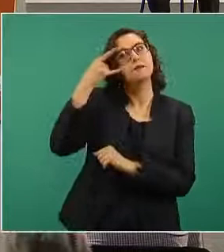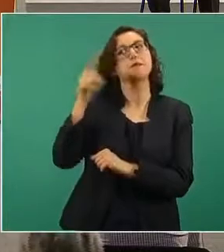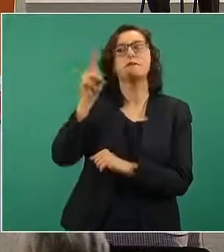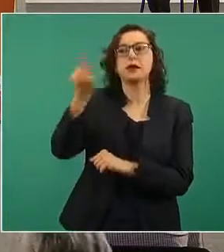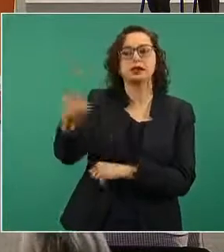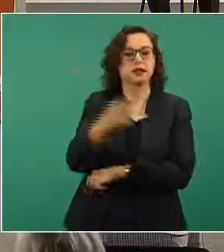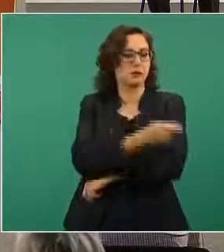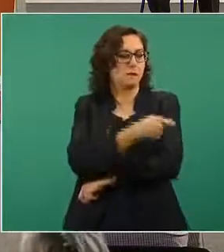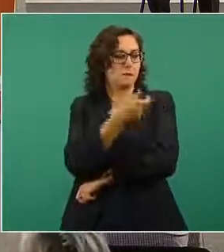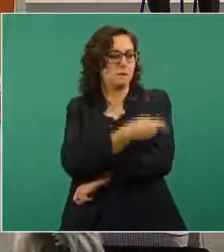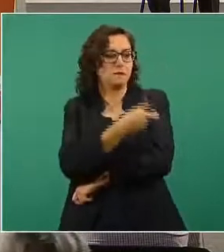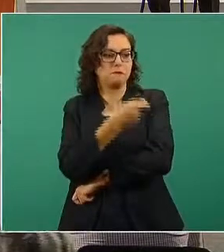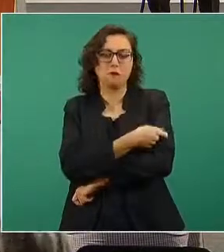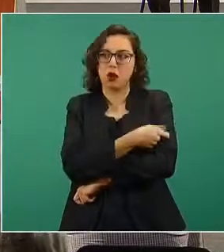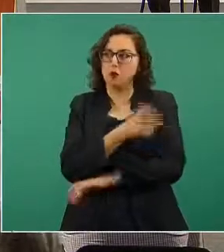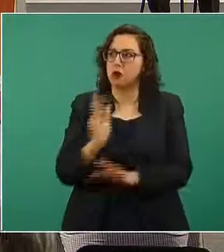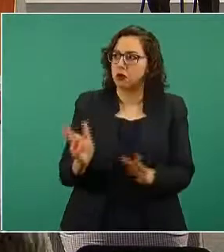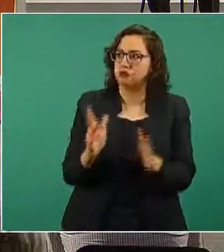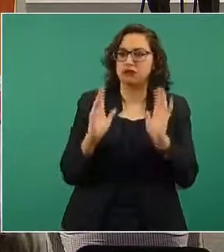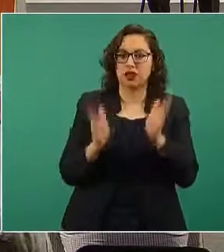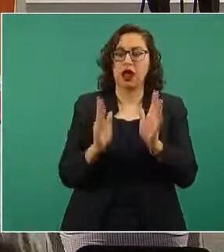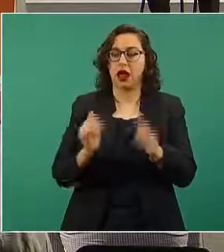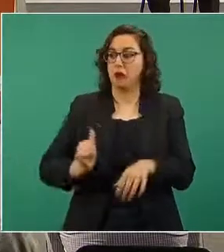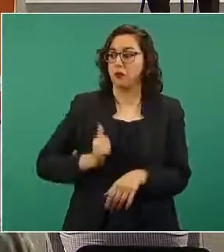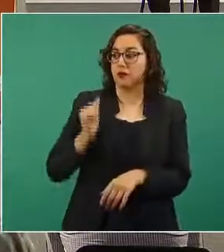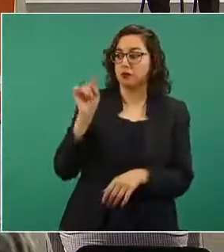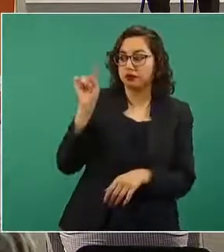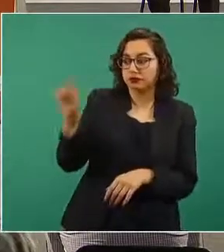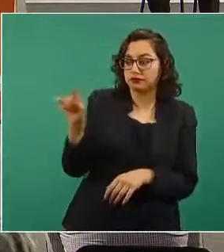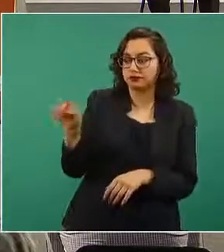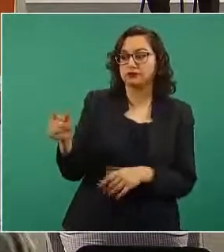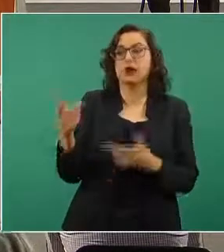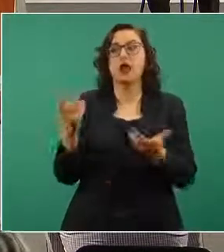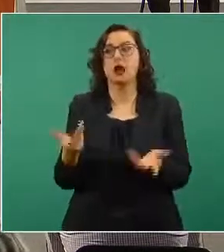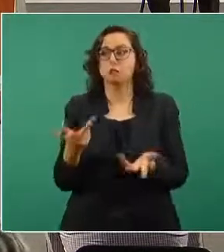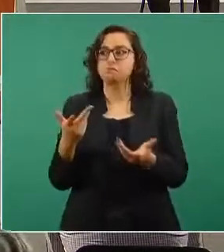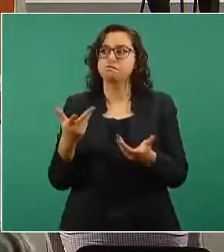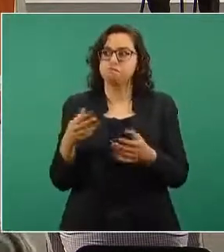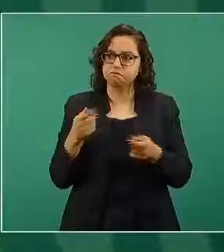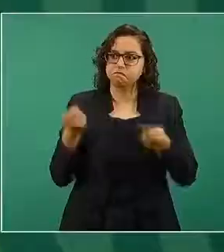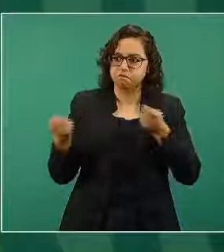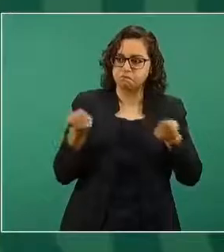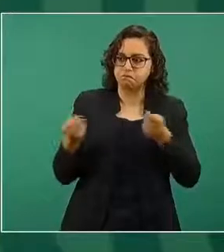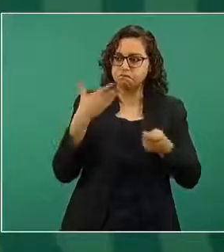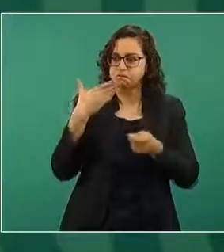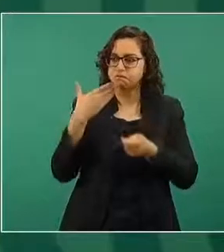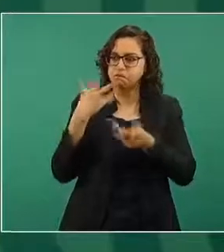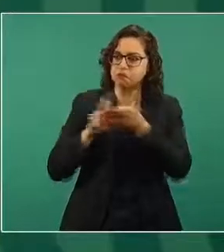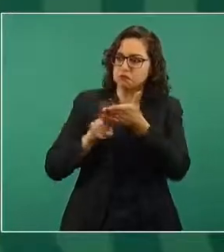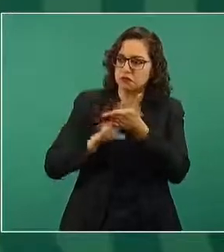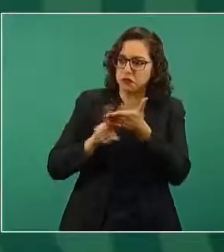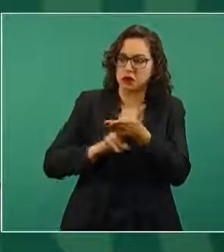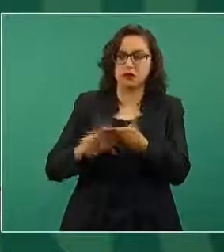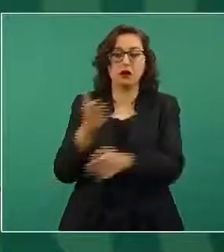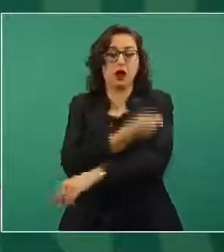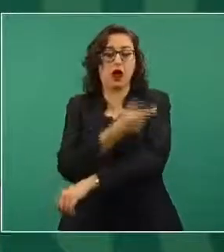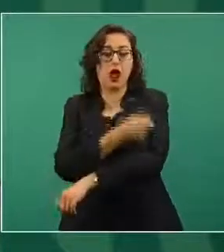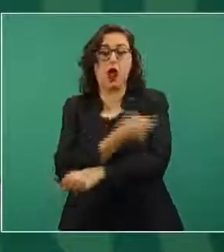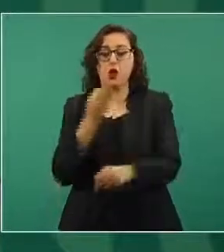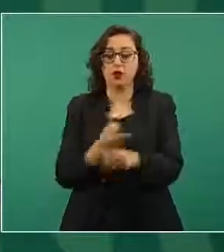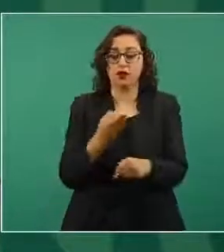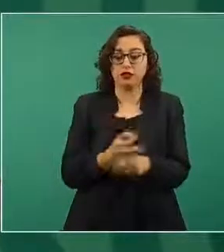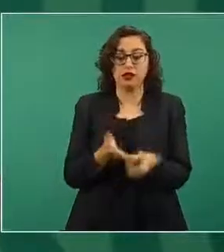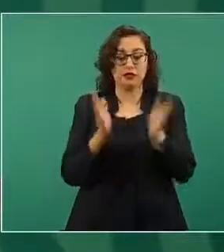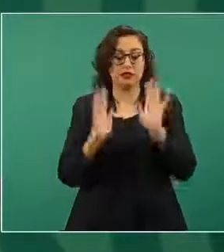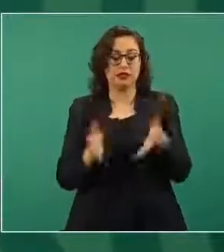éxito en el control sostenido de la epidemia, pero ahora ya otras entidades federativas empezaron a pasar a verde, Chiapas, Sonora,